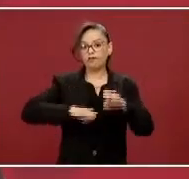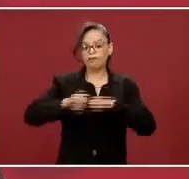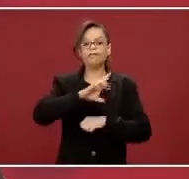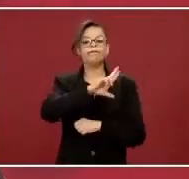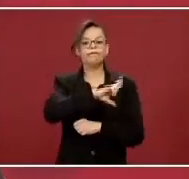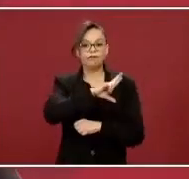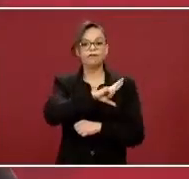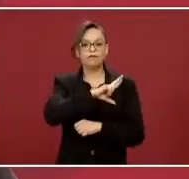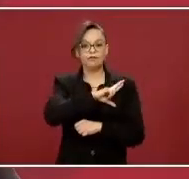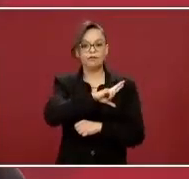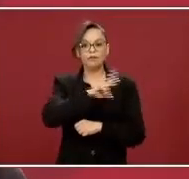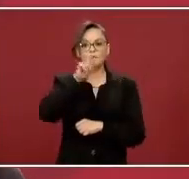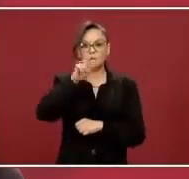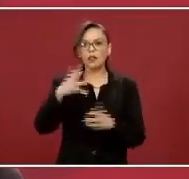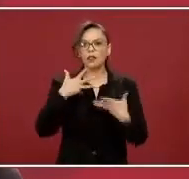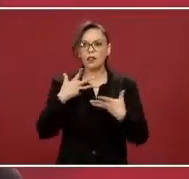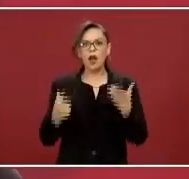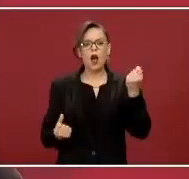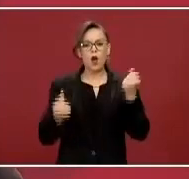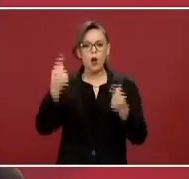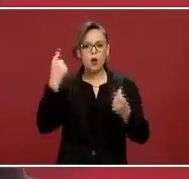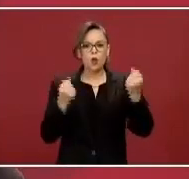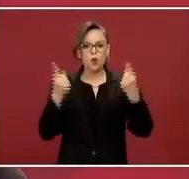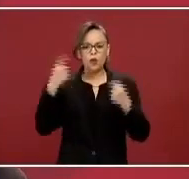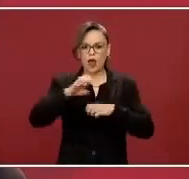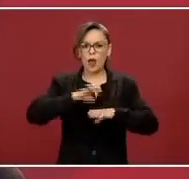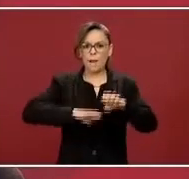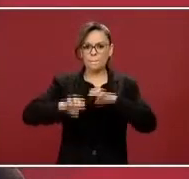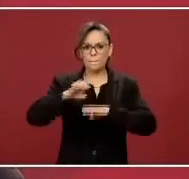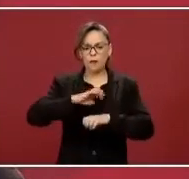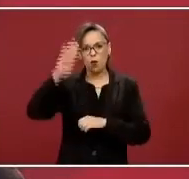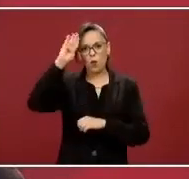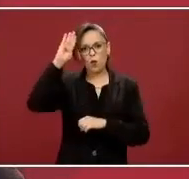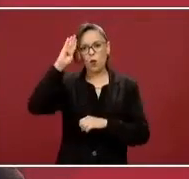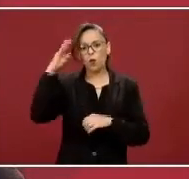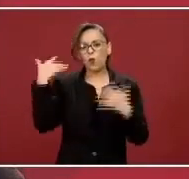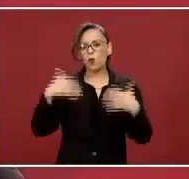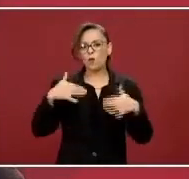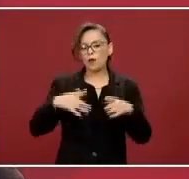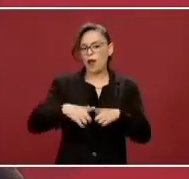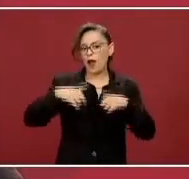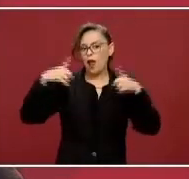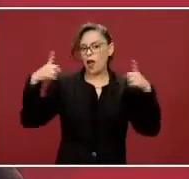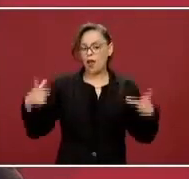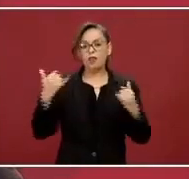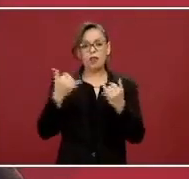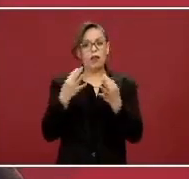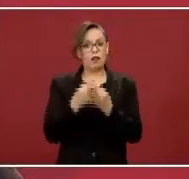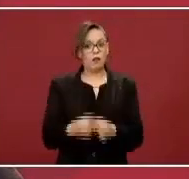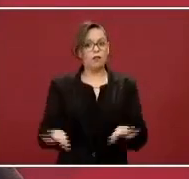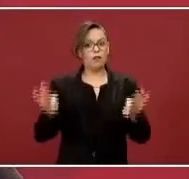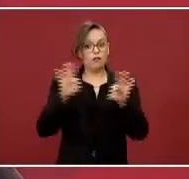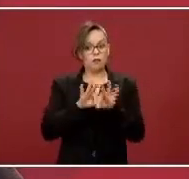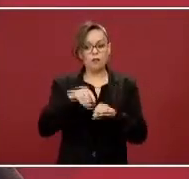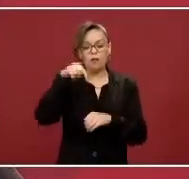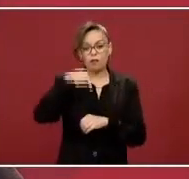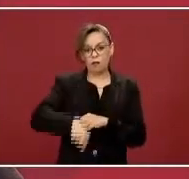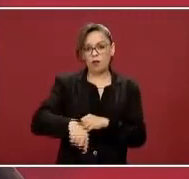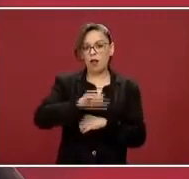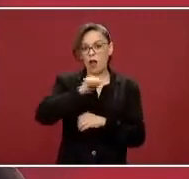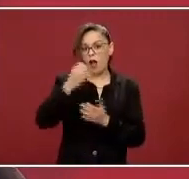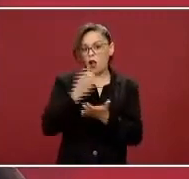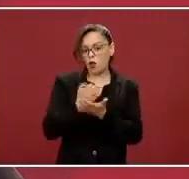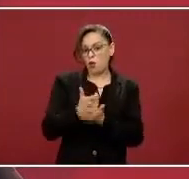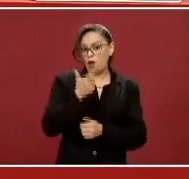cómo varias compañías, incluso compañías sumamente grandes y también muy importantes para la economía mexicana, como